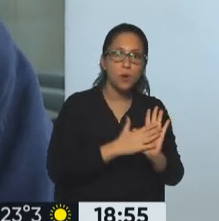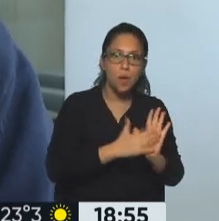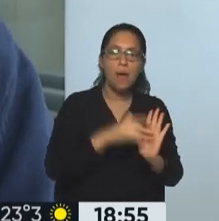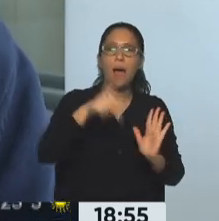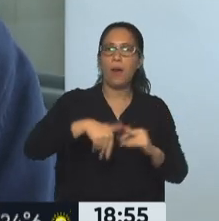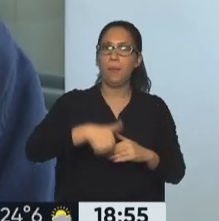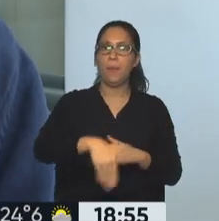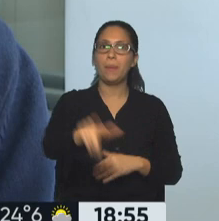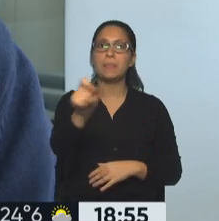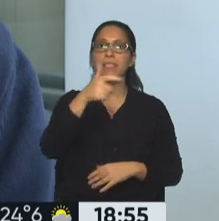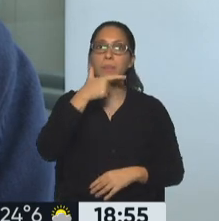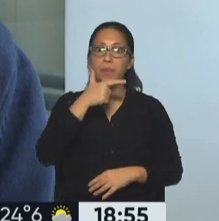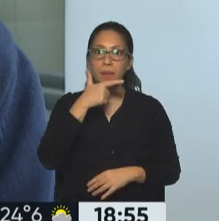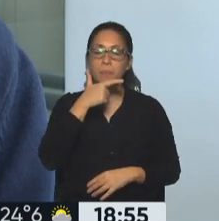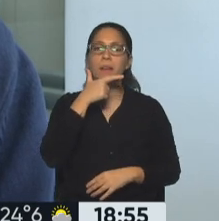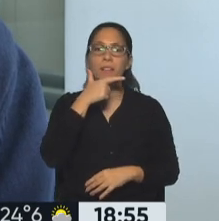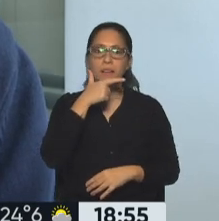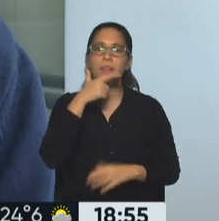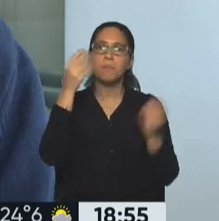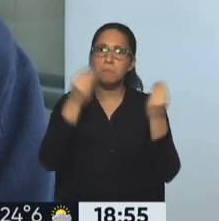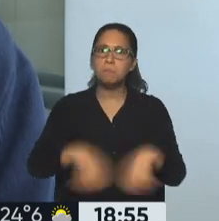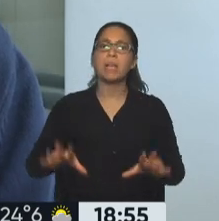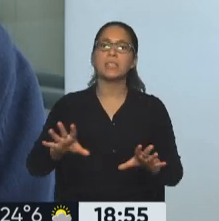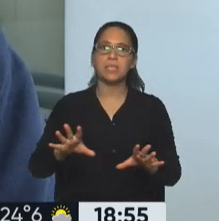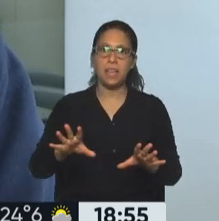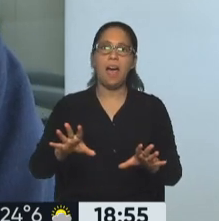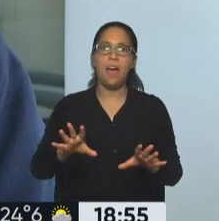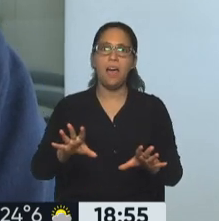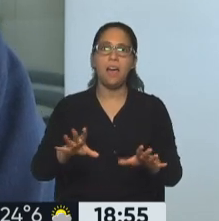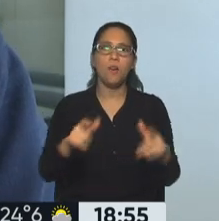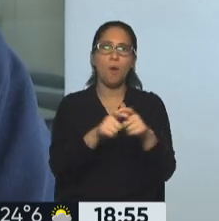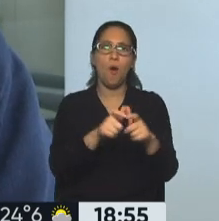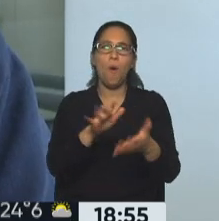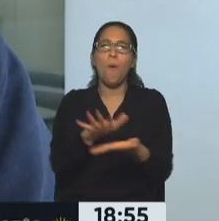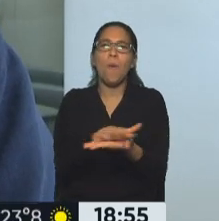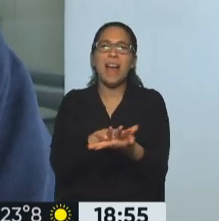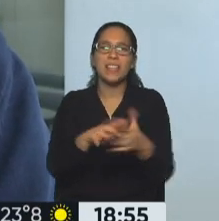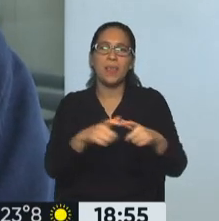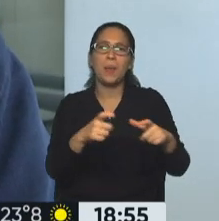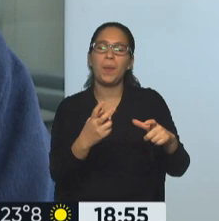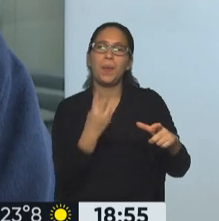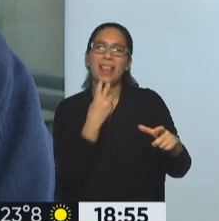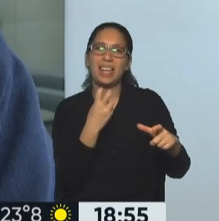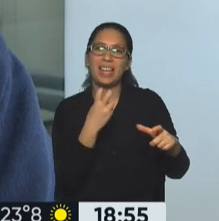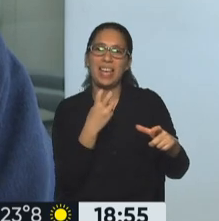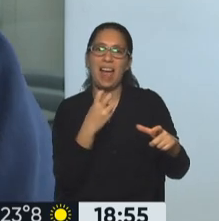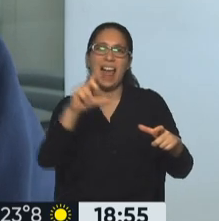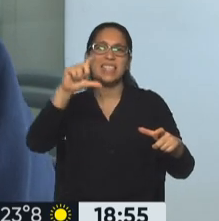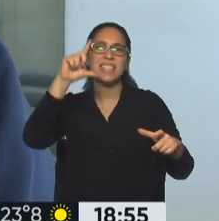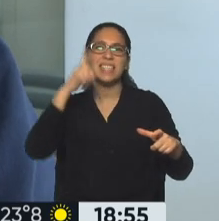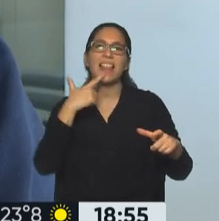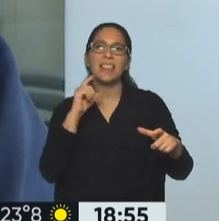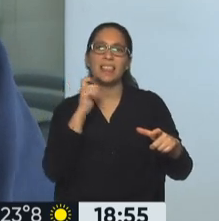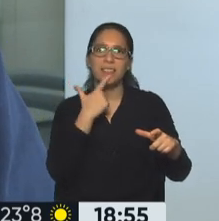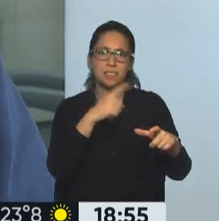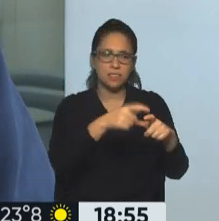en septiembre, donde estaremos produciendo las primeras celdas que son el corazón de una batería. Una batería de ion litio está formada por